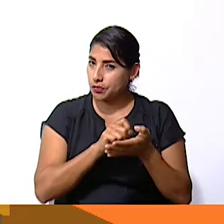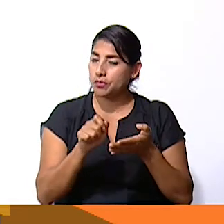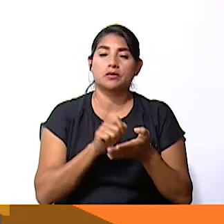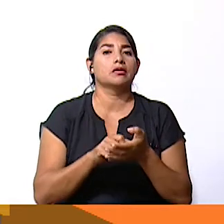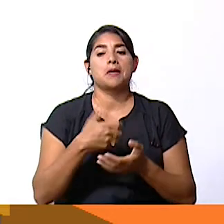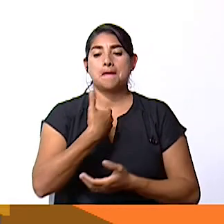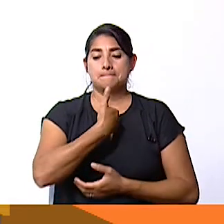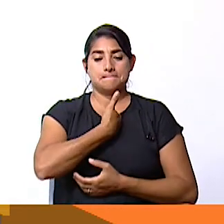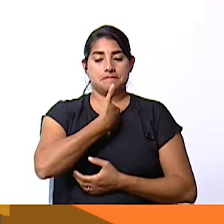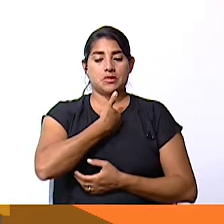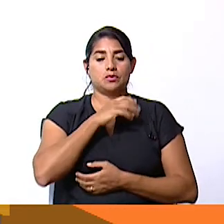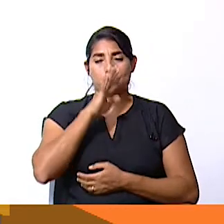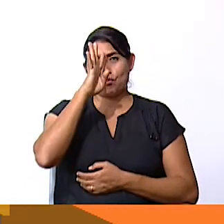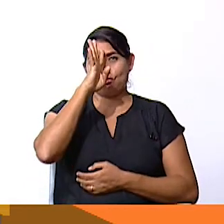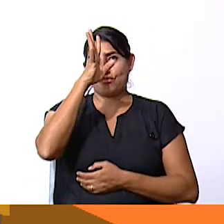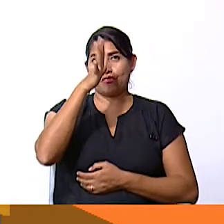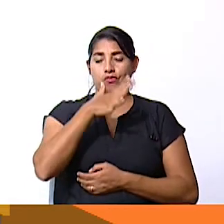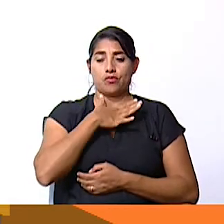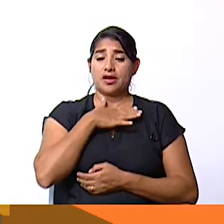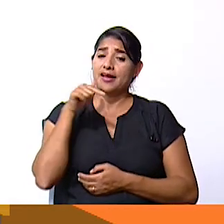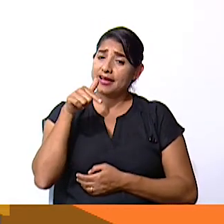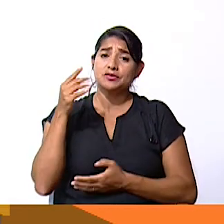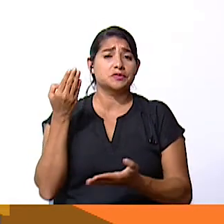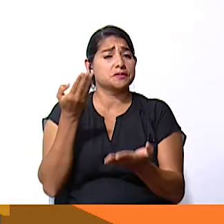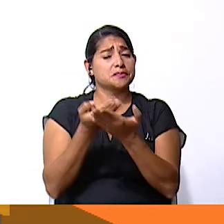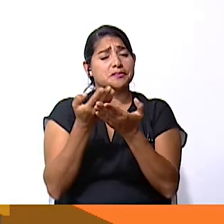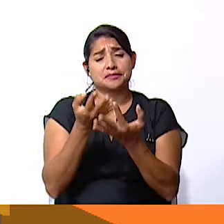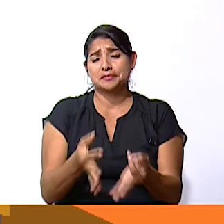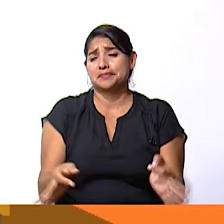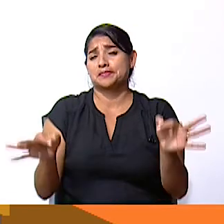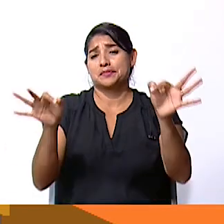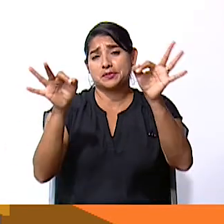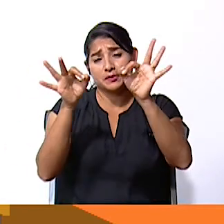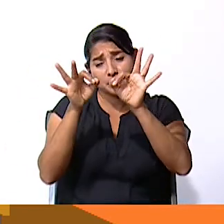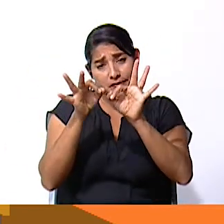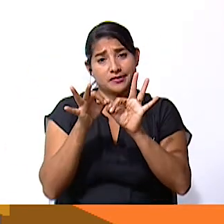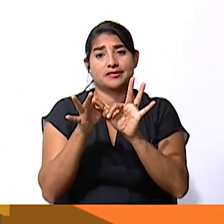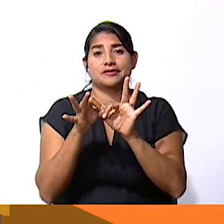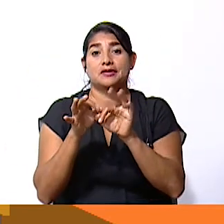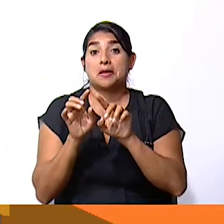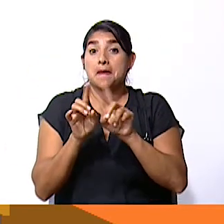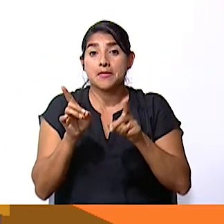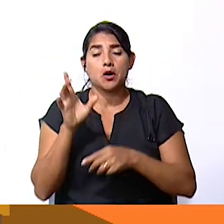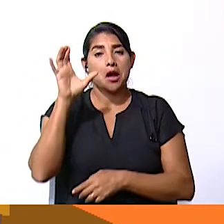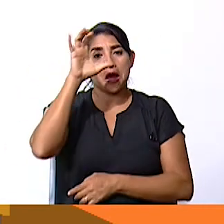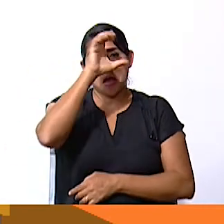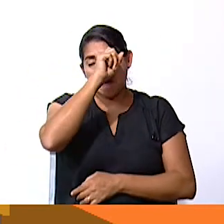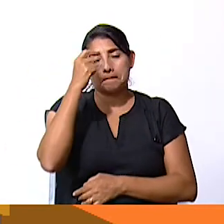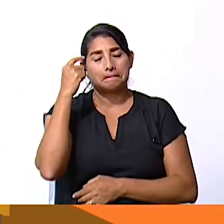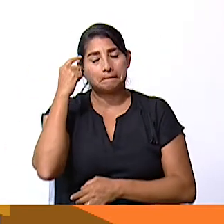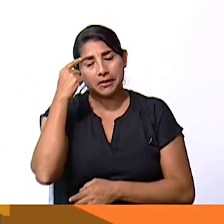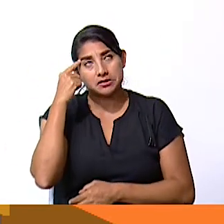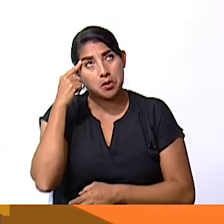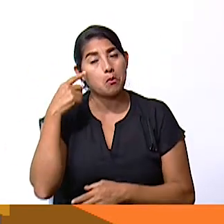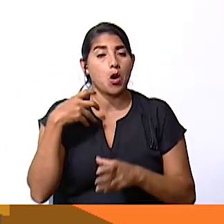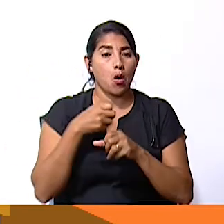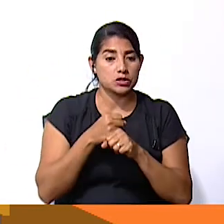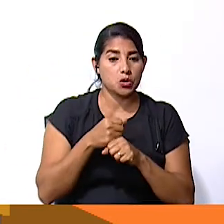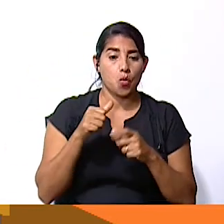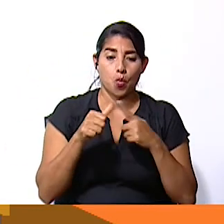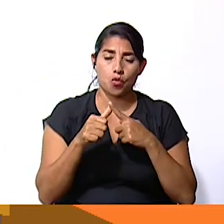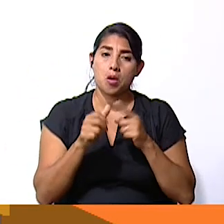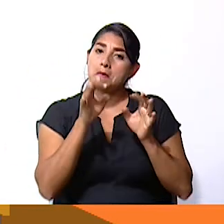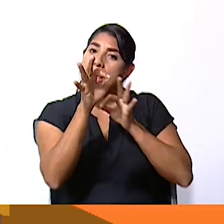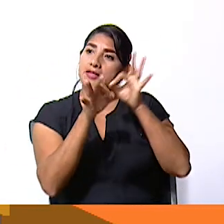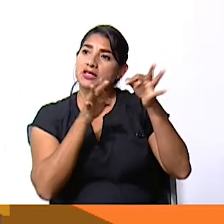de ustedes mismos. Eso es lo más importante. Pero si se les ocurre que podríamos elaborar un texto